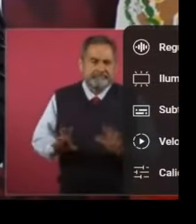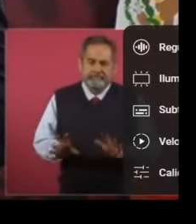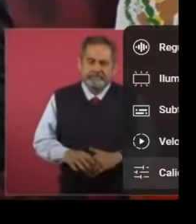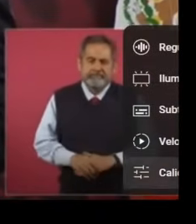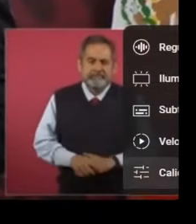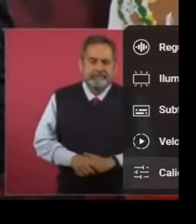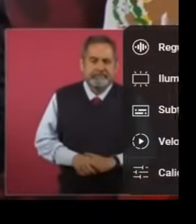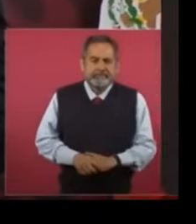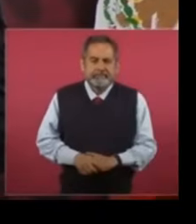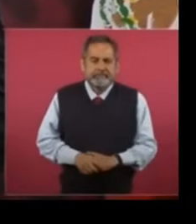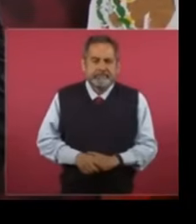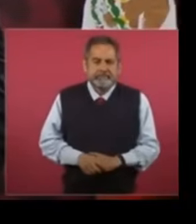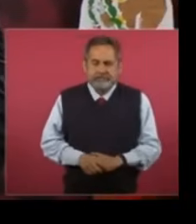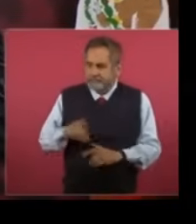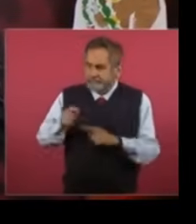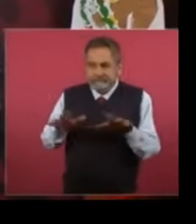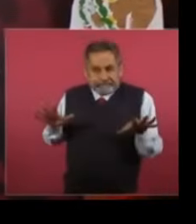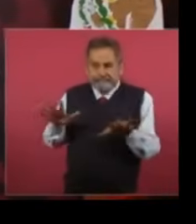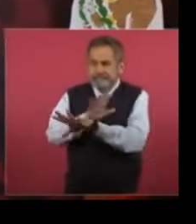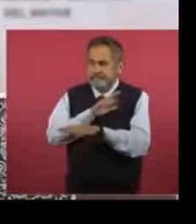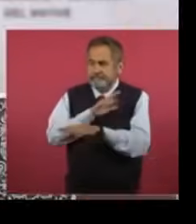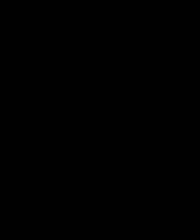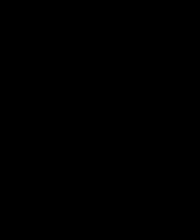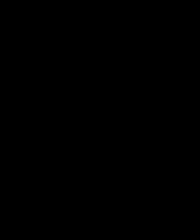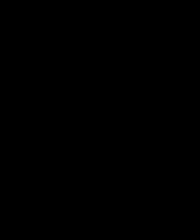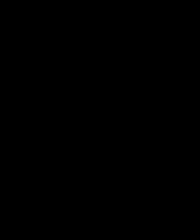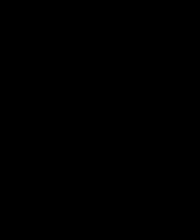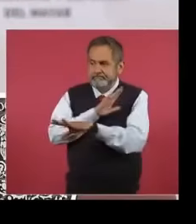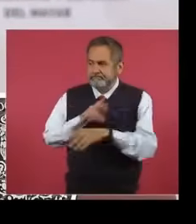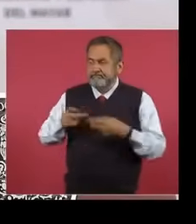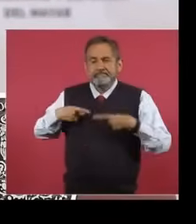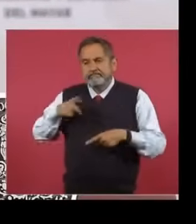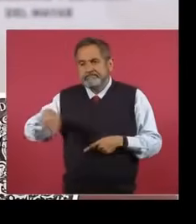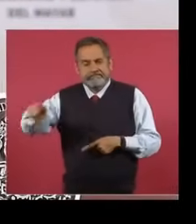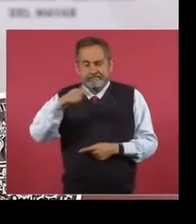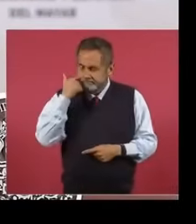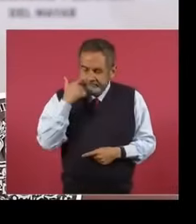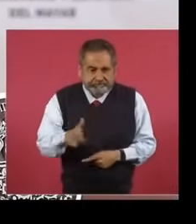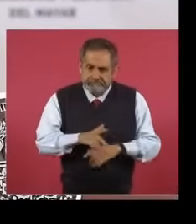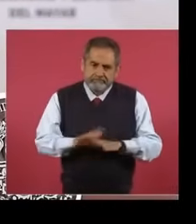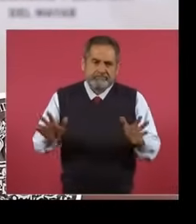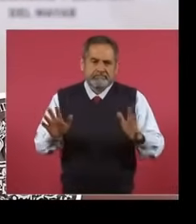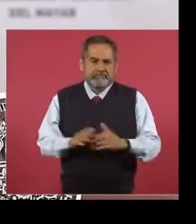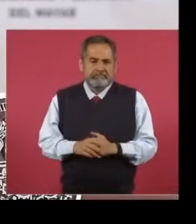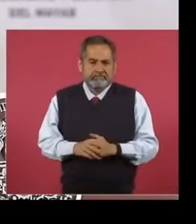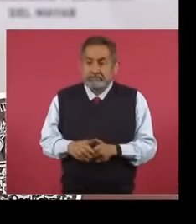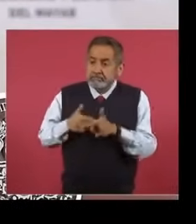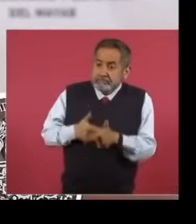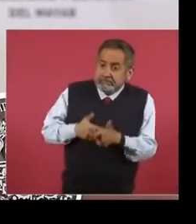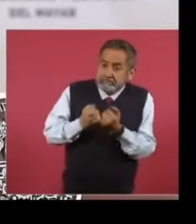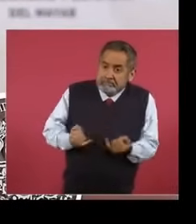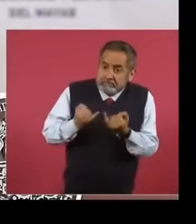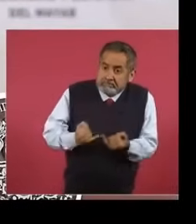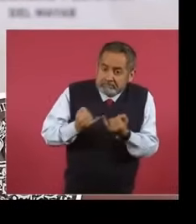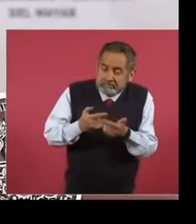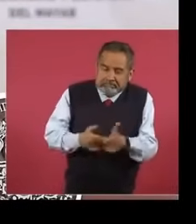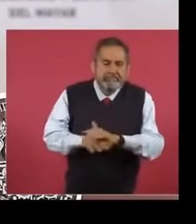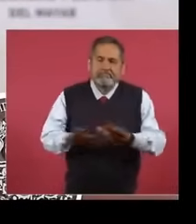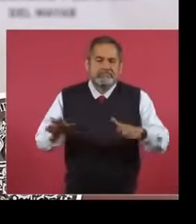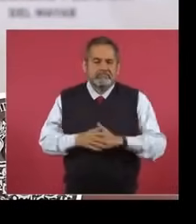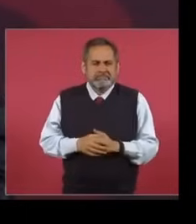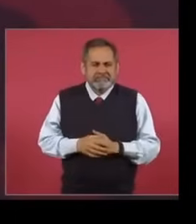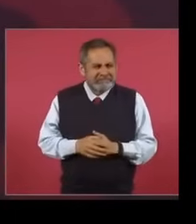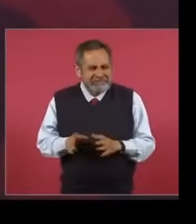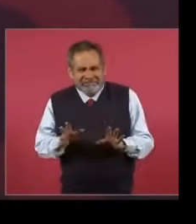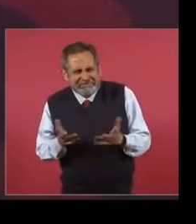entiendan eso ya cambió el pueblo ya no quiere más de lo mismo con